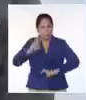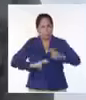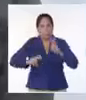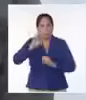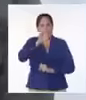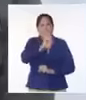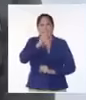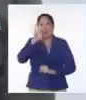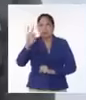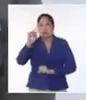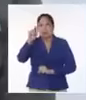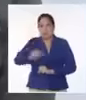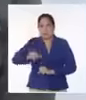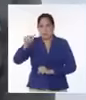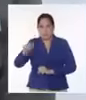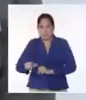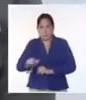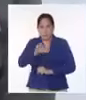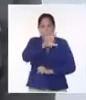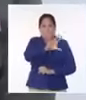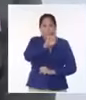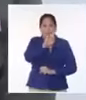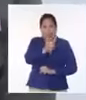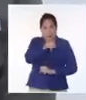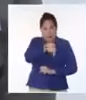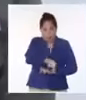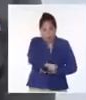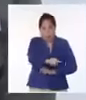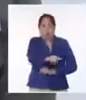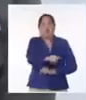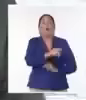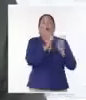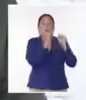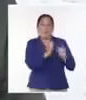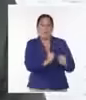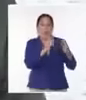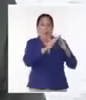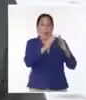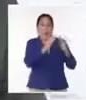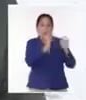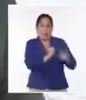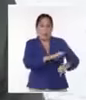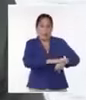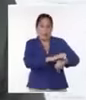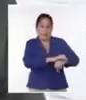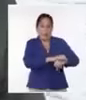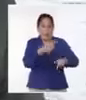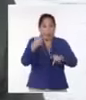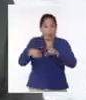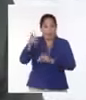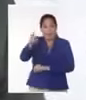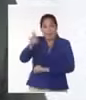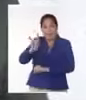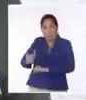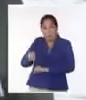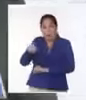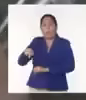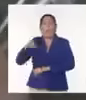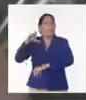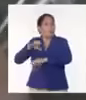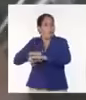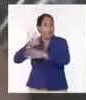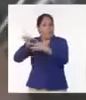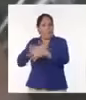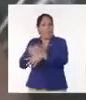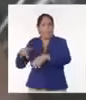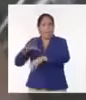imputados. De ellos, 59 se encuentran bajo las medidas cautelares de prisión provisional y los restantes 19 en medidas cautelares no detentivas.